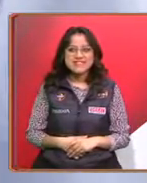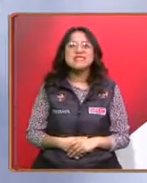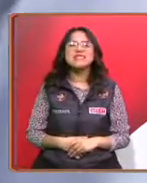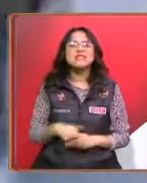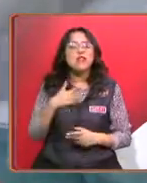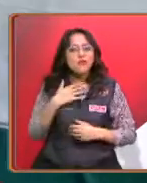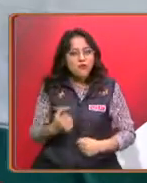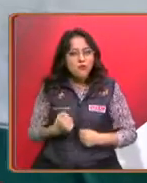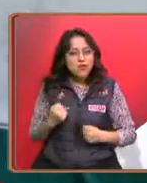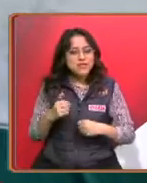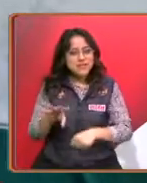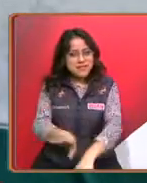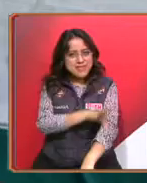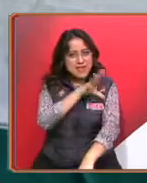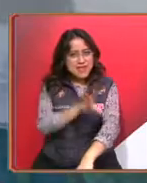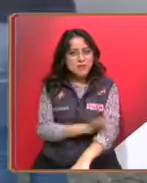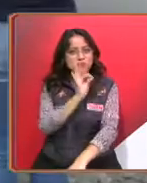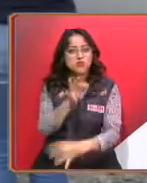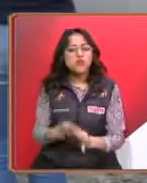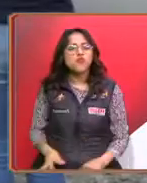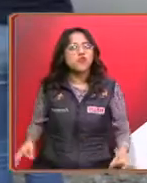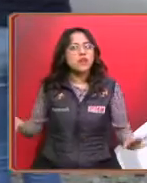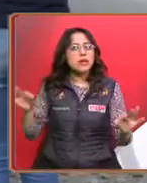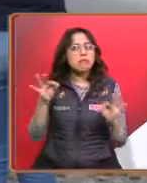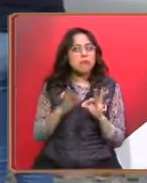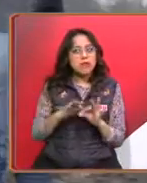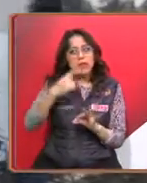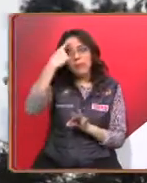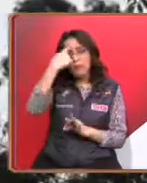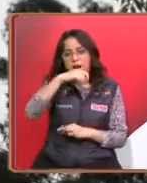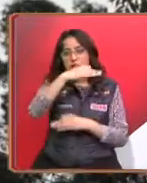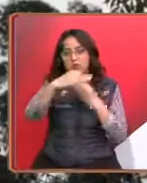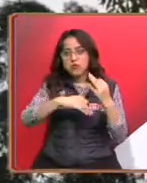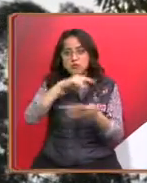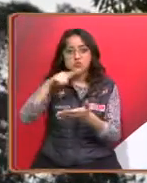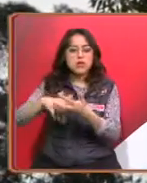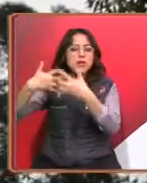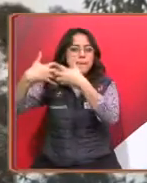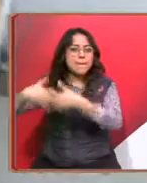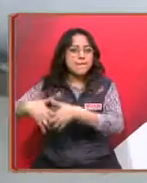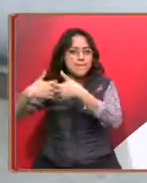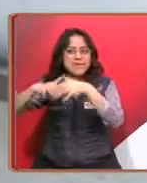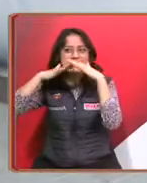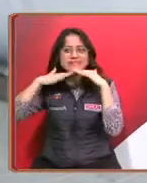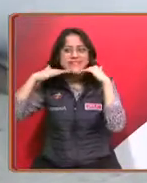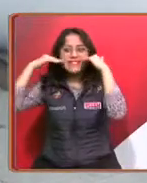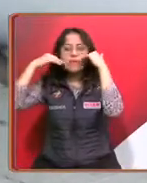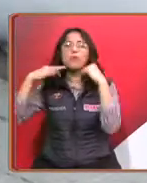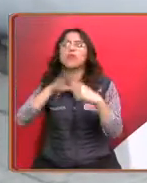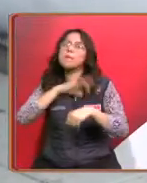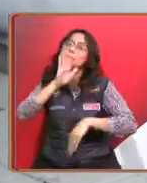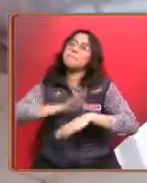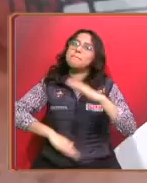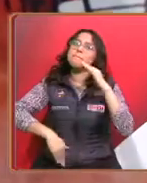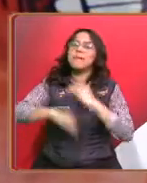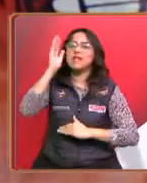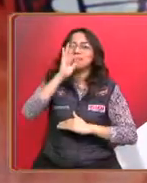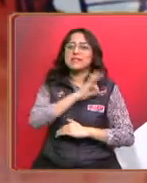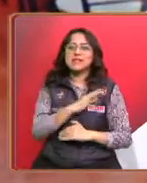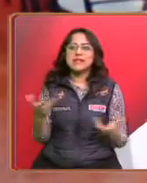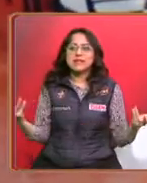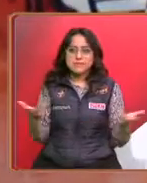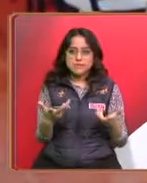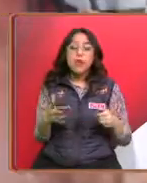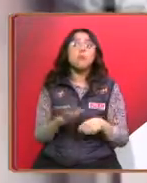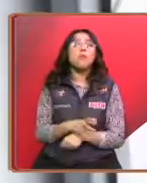Fuerza y energía son características indispensables para que la fábrica de sonrisas produzca a su máxima capacidad. Por